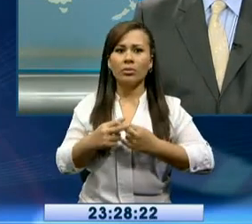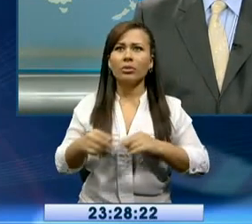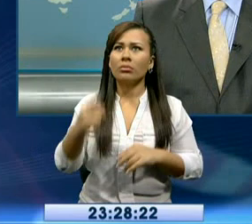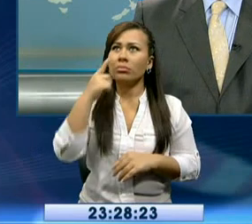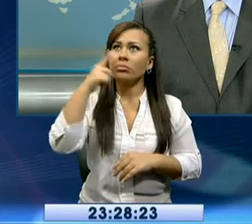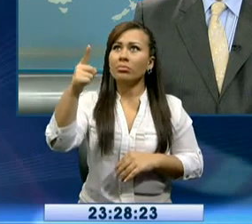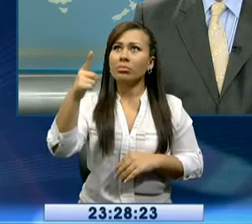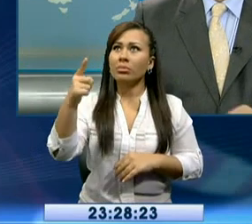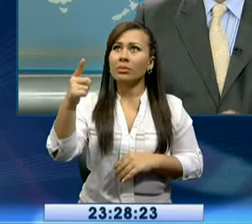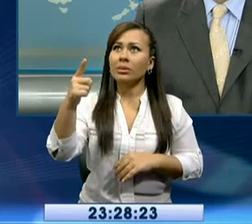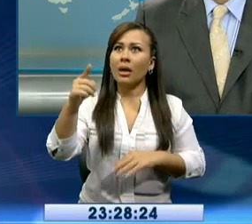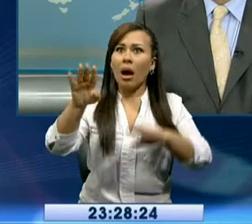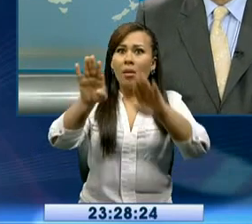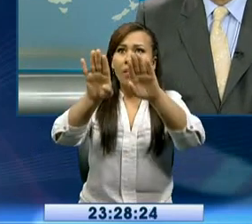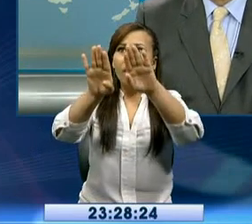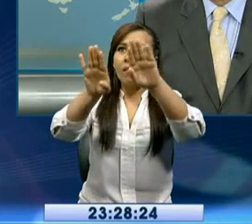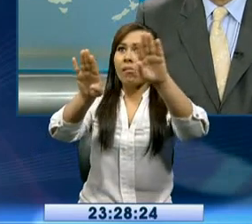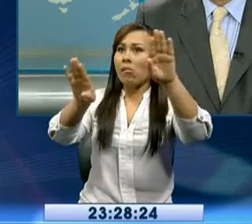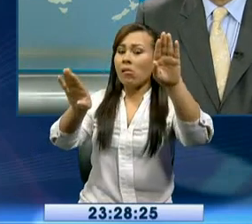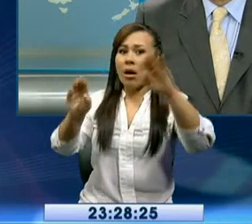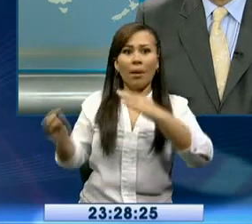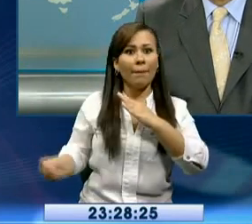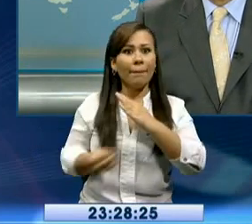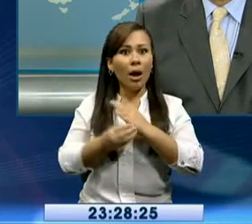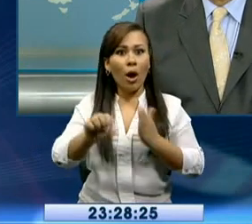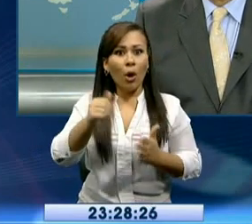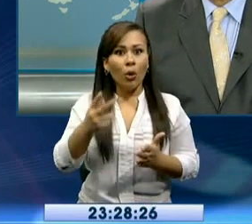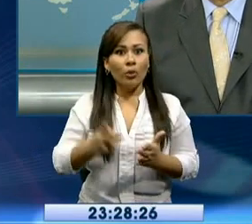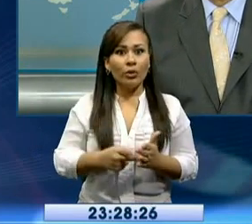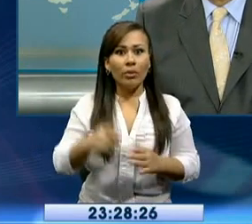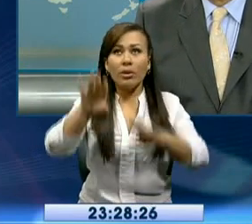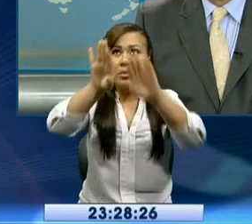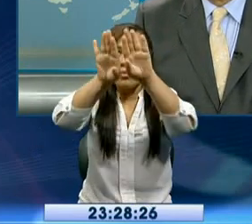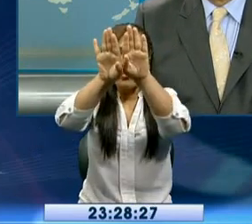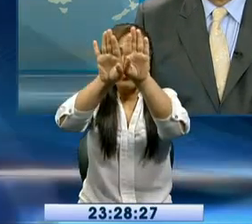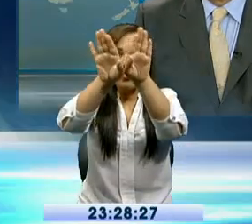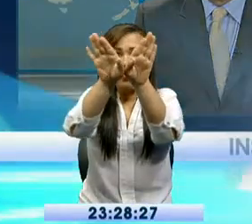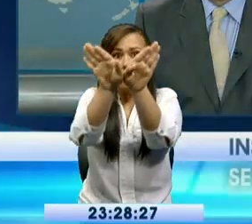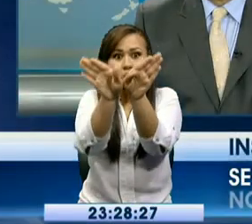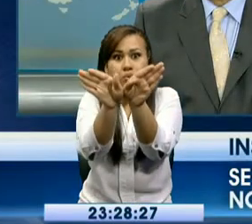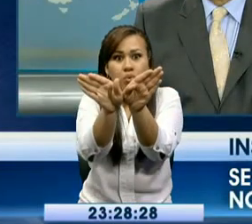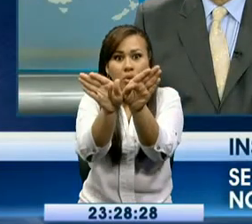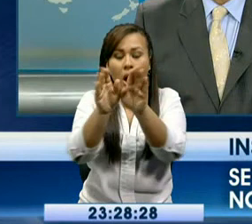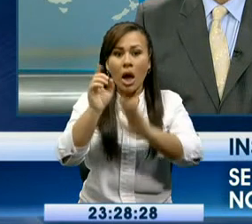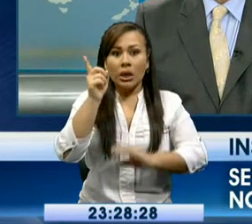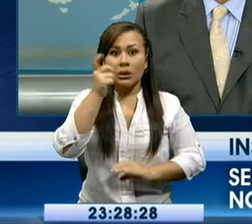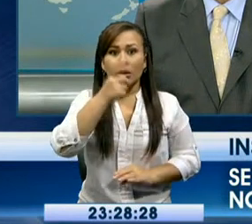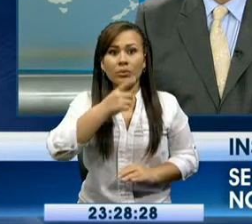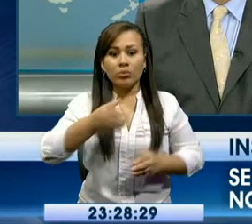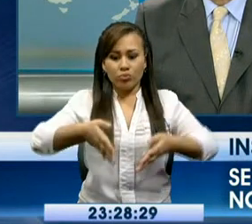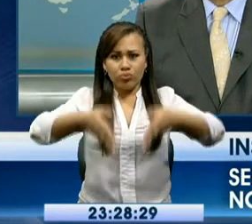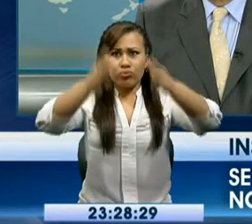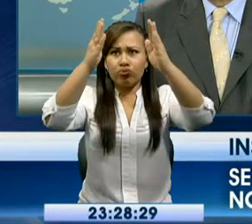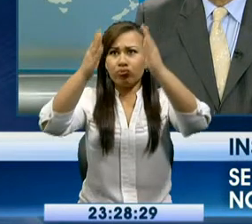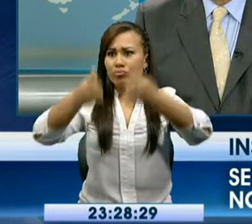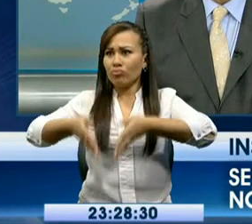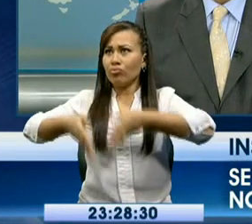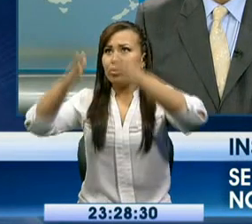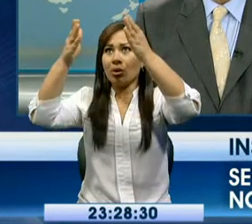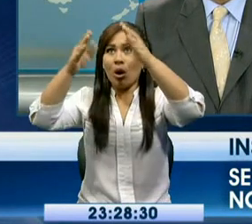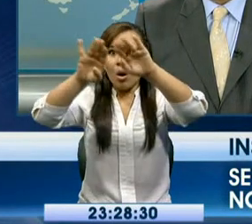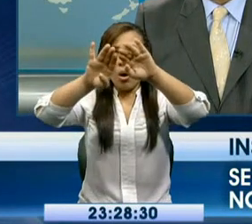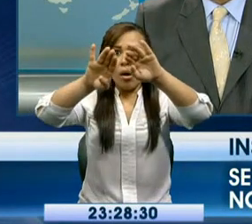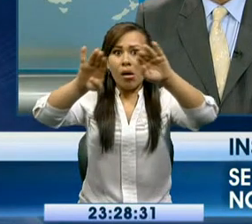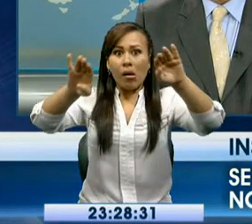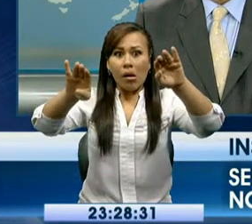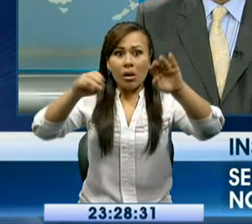generar una abertura adicional en la división entre las dos edificaciones que